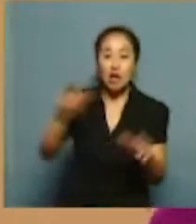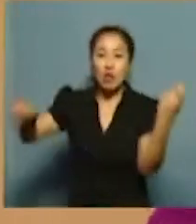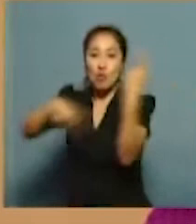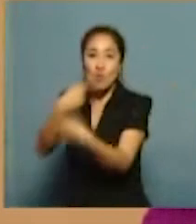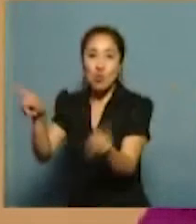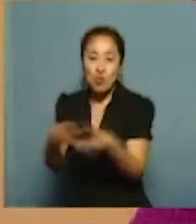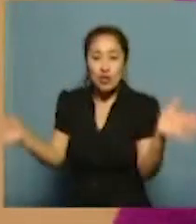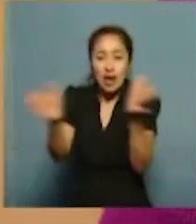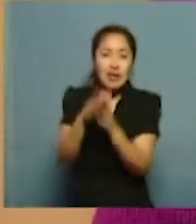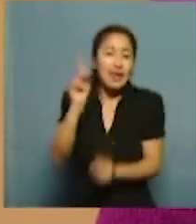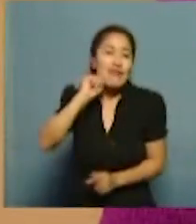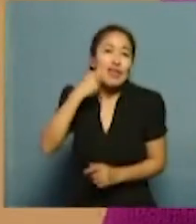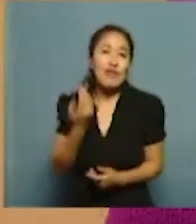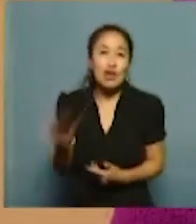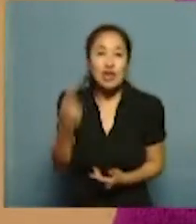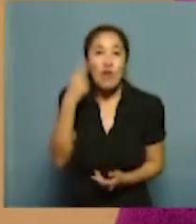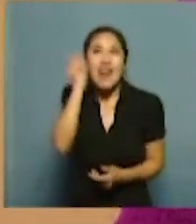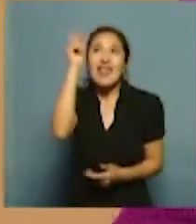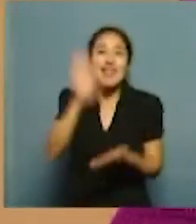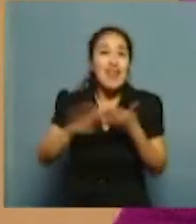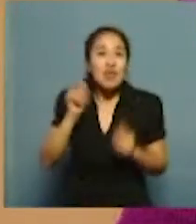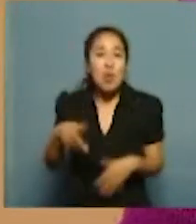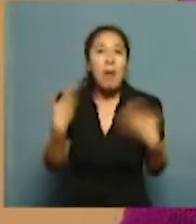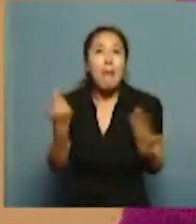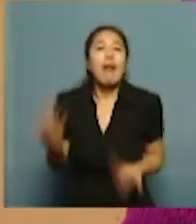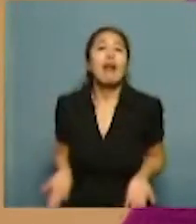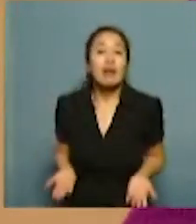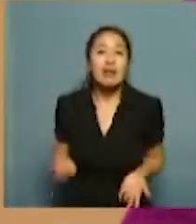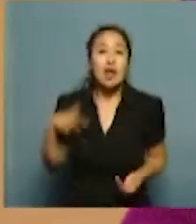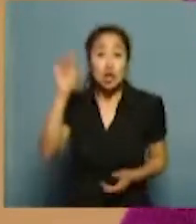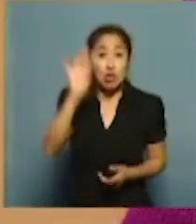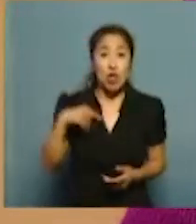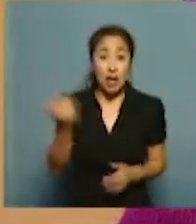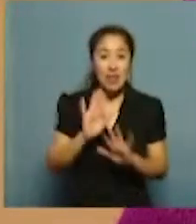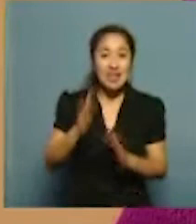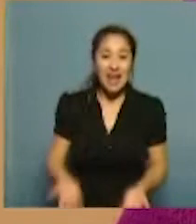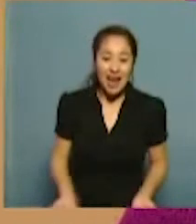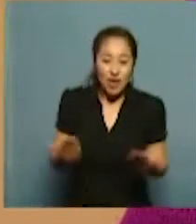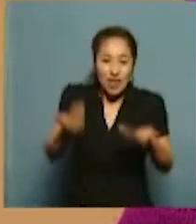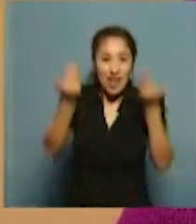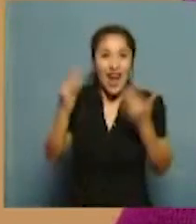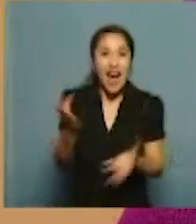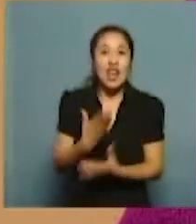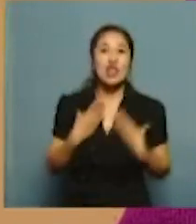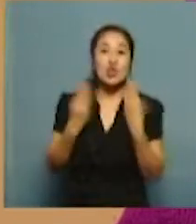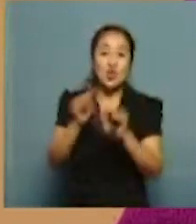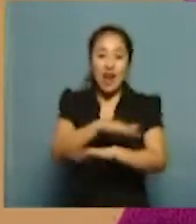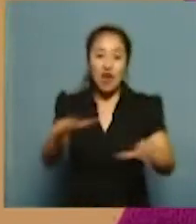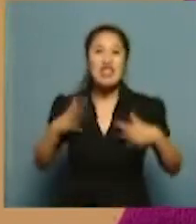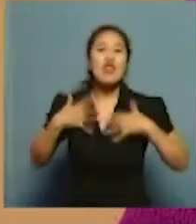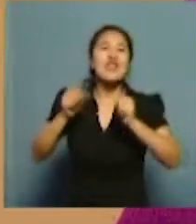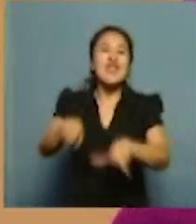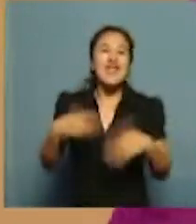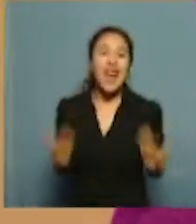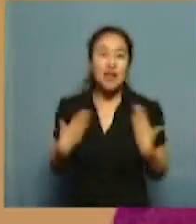bonito de ver la creatividad que ha habido para que bueno no solamente se elevan los niños a un mundo más sano y mejor